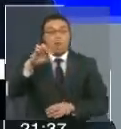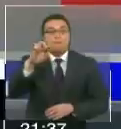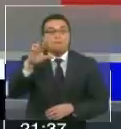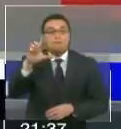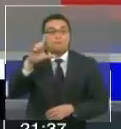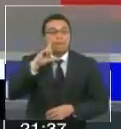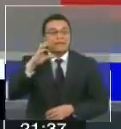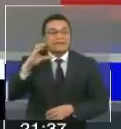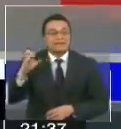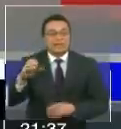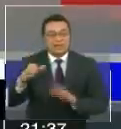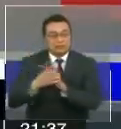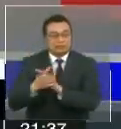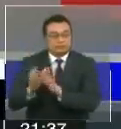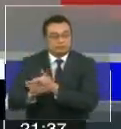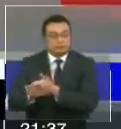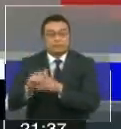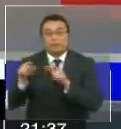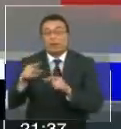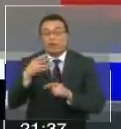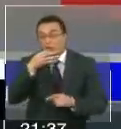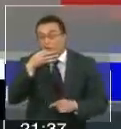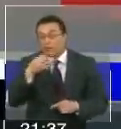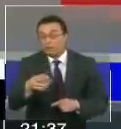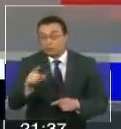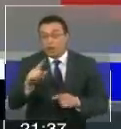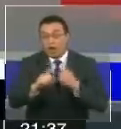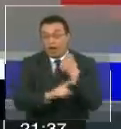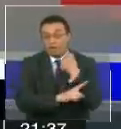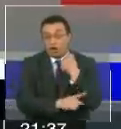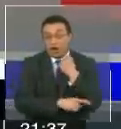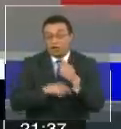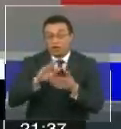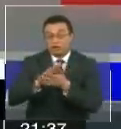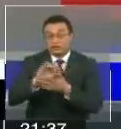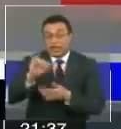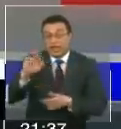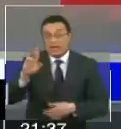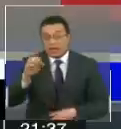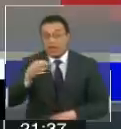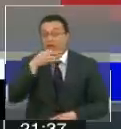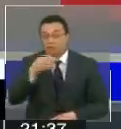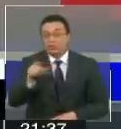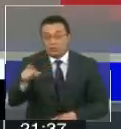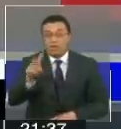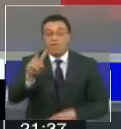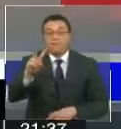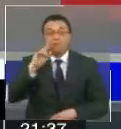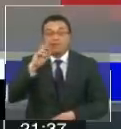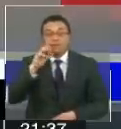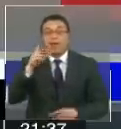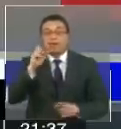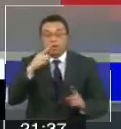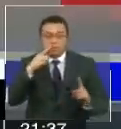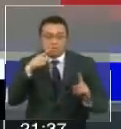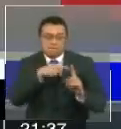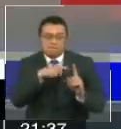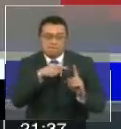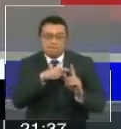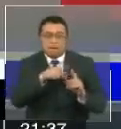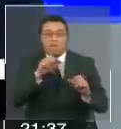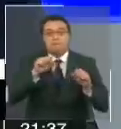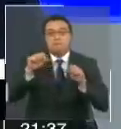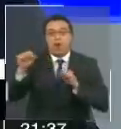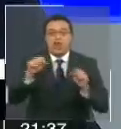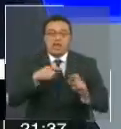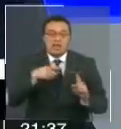abogado de Juan Emilio Echeire, Jorge Bofill, ha dicho que Echeire ha sido víctima de una persecución